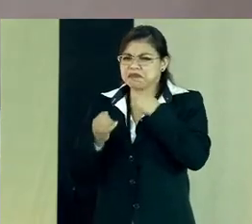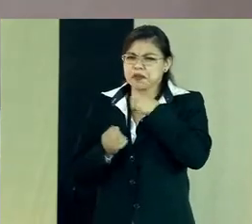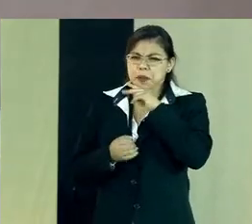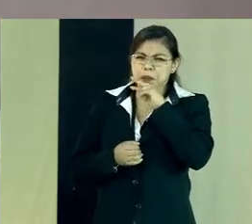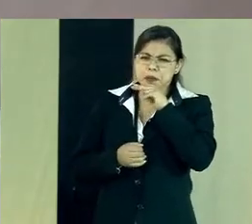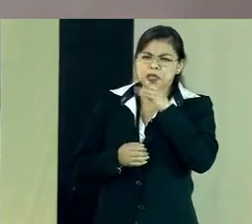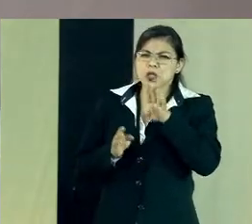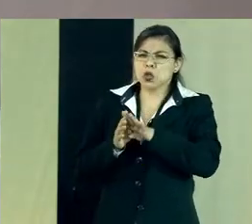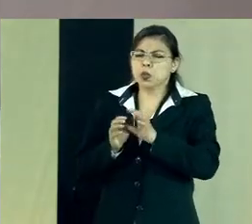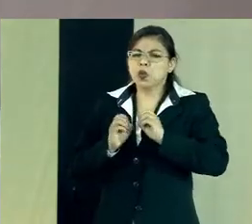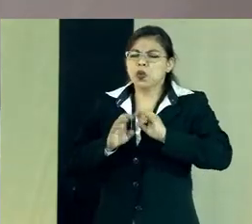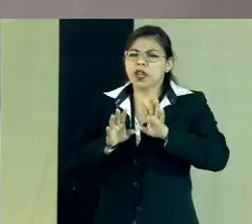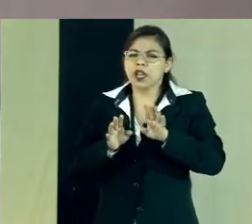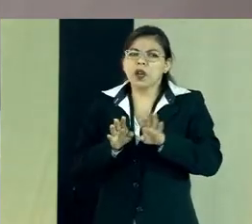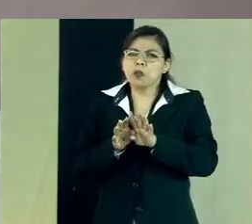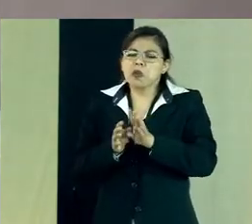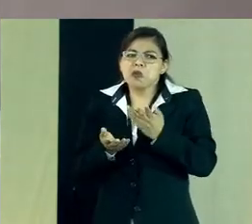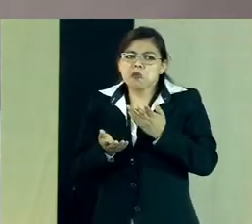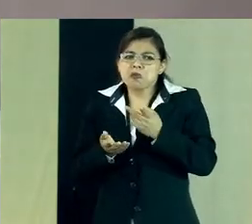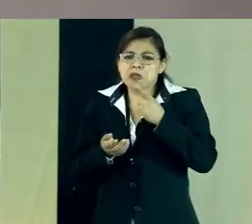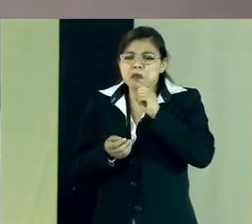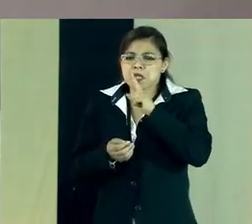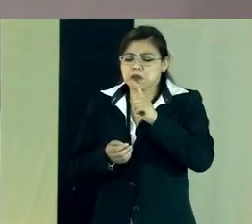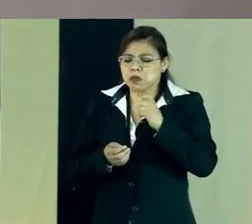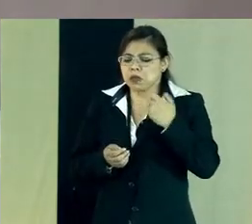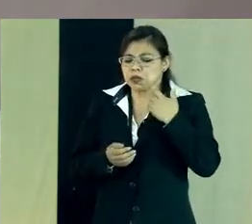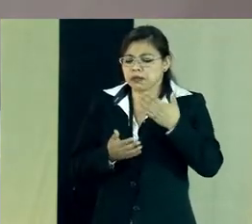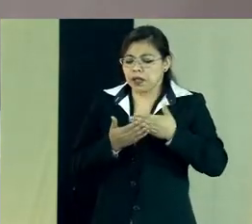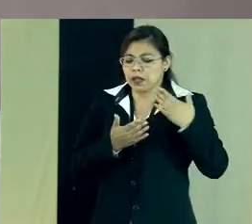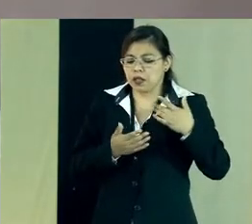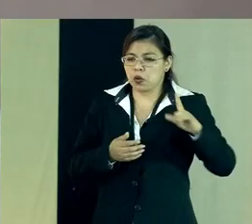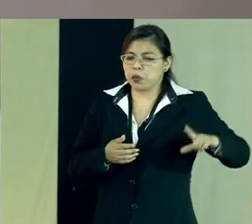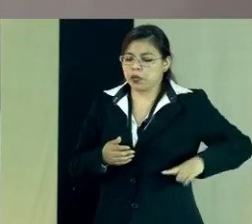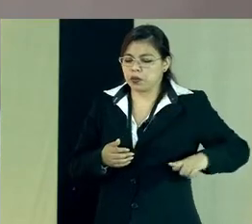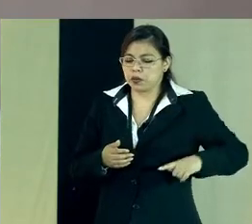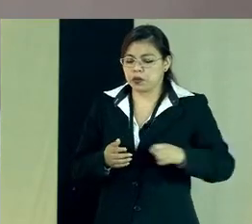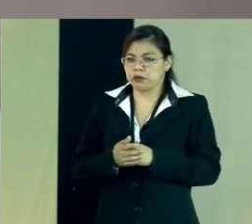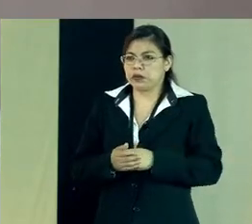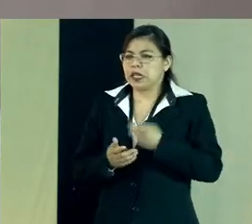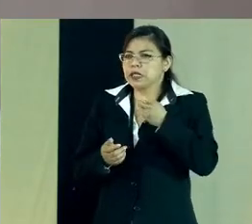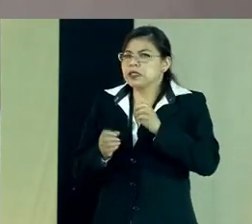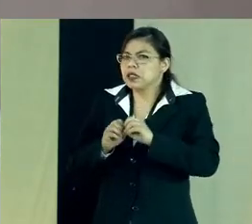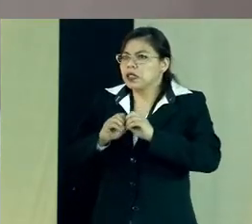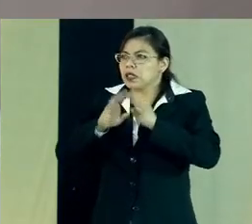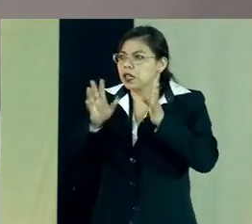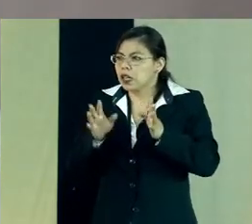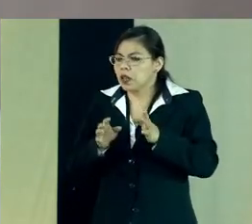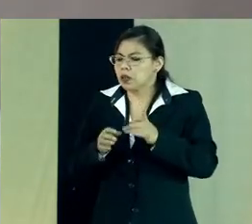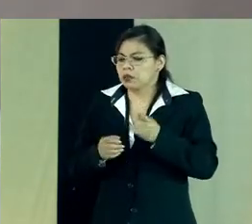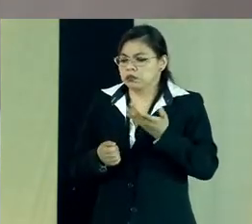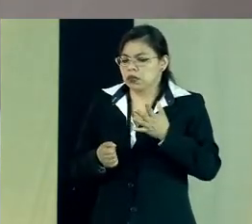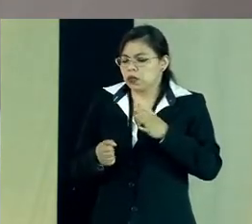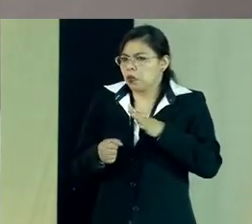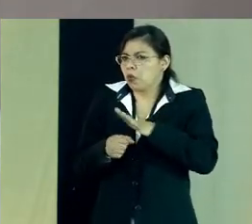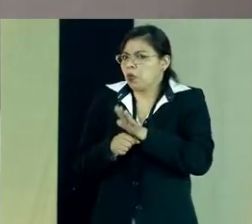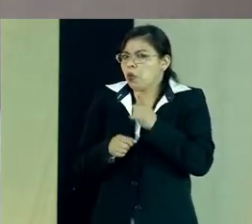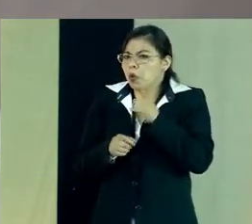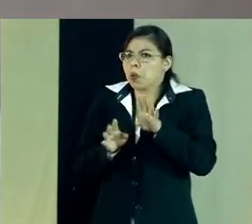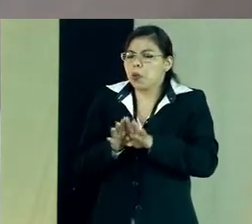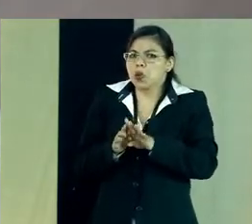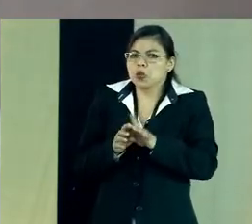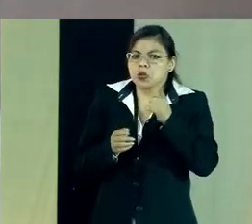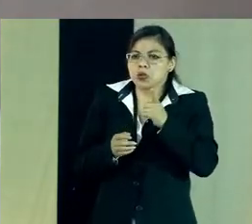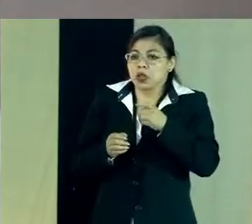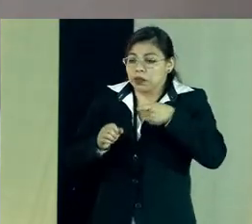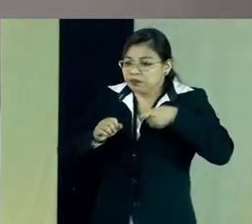impune al sector extra gobierno y lo que es muy claro es que en cualquier estructura de